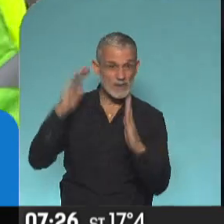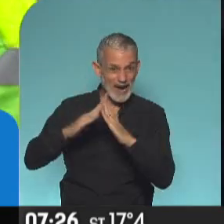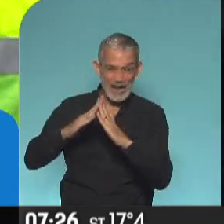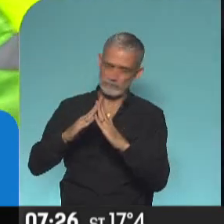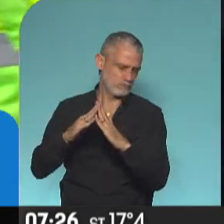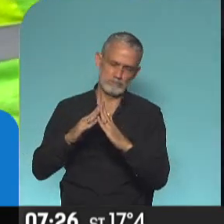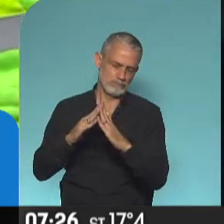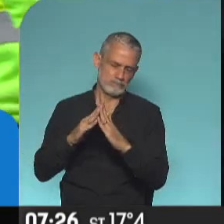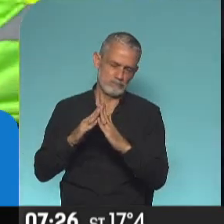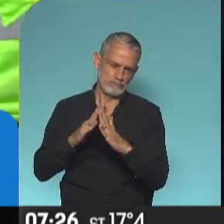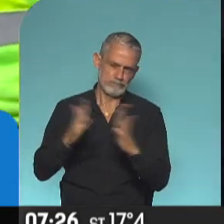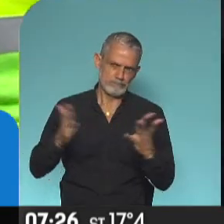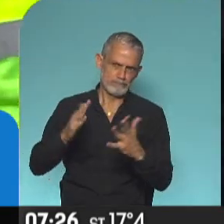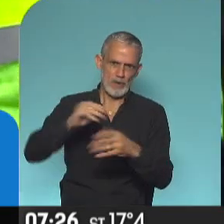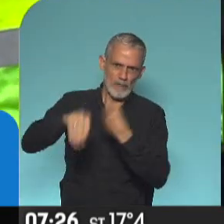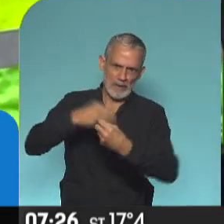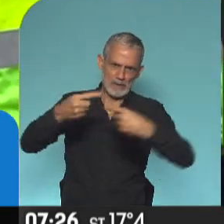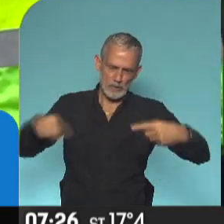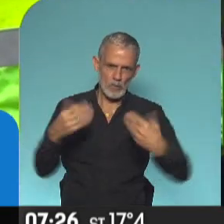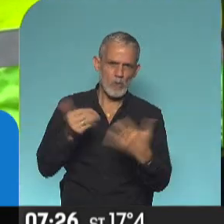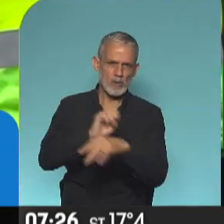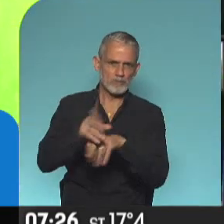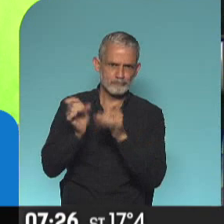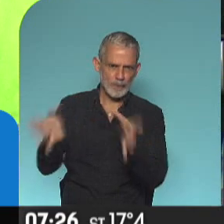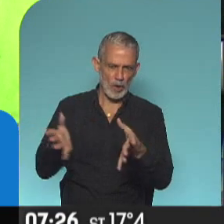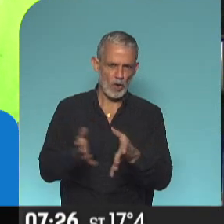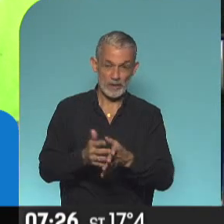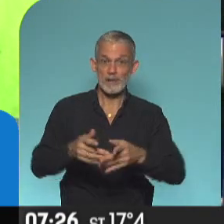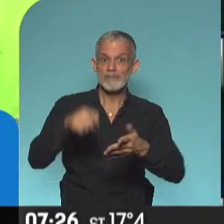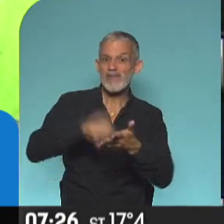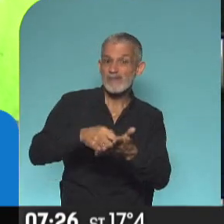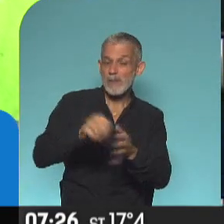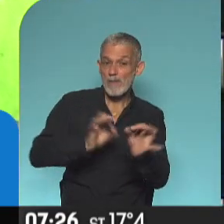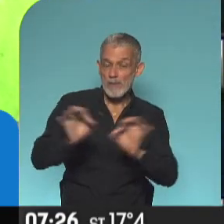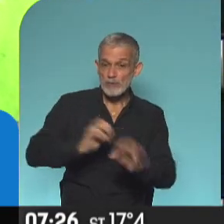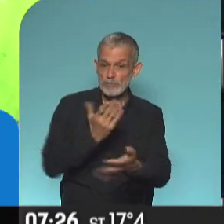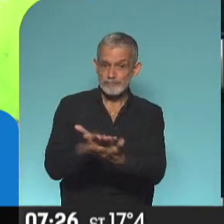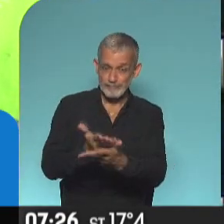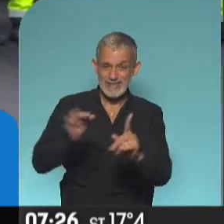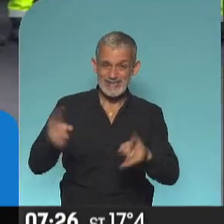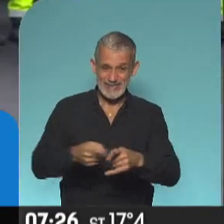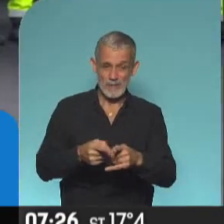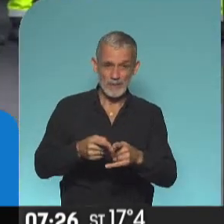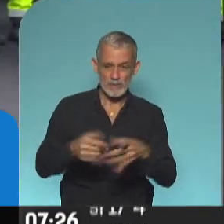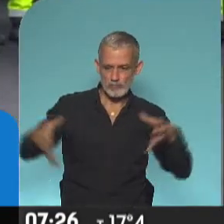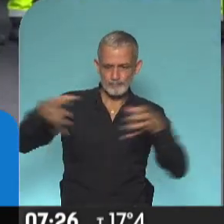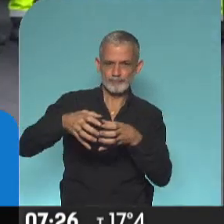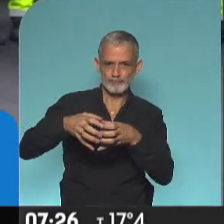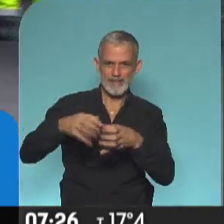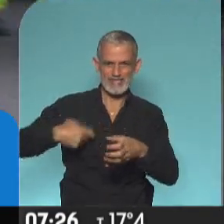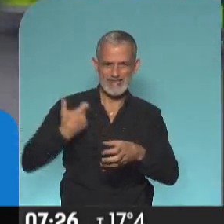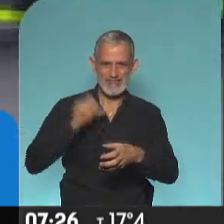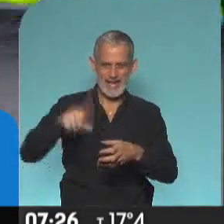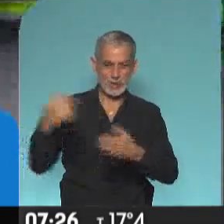hogares, exponiendo a terceros a posibles infecciones. La firma del proyecto será acompañada por la rama de recolección del Sindicato